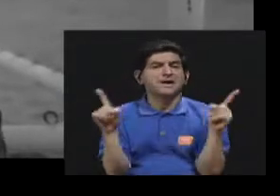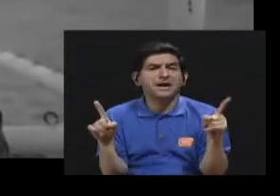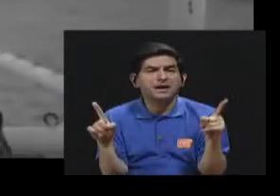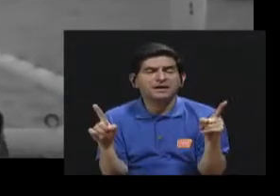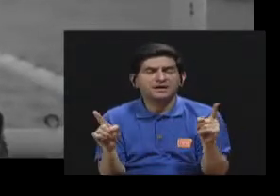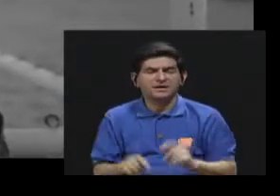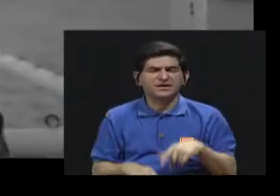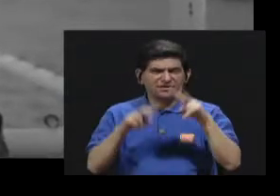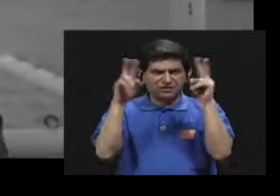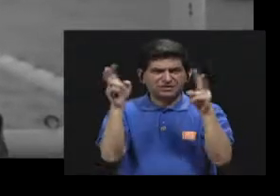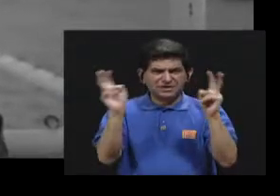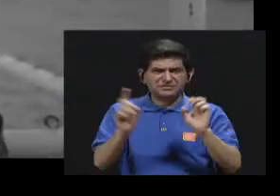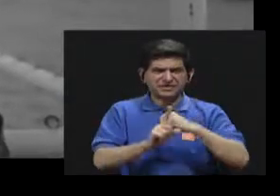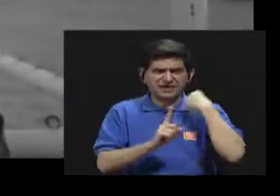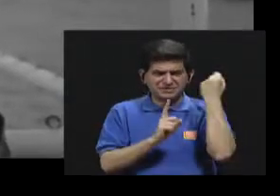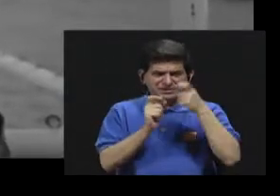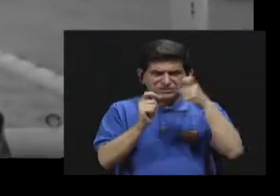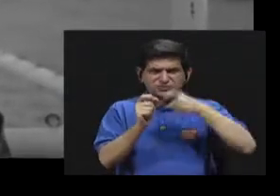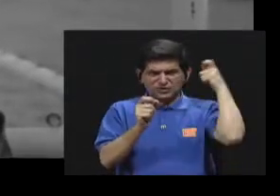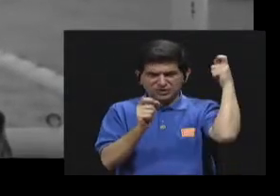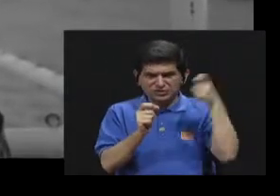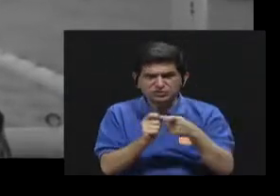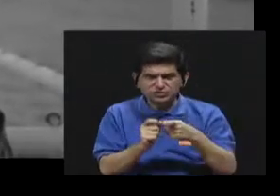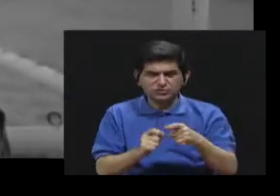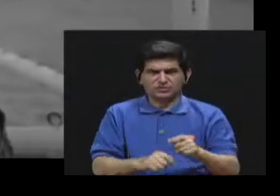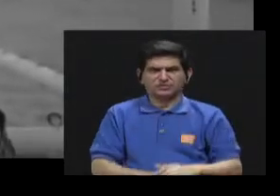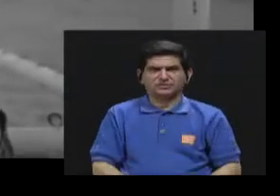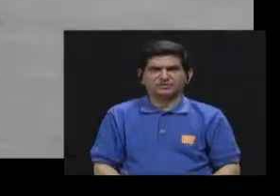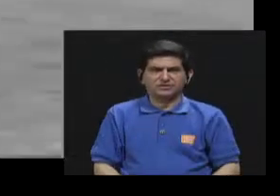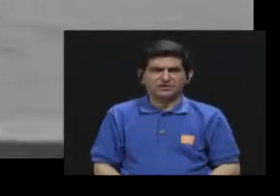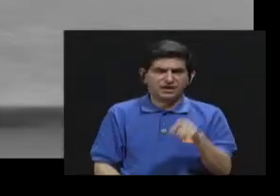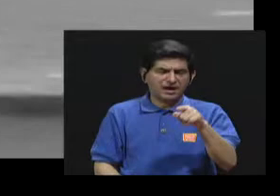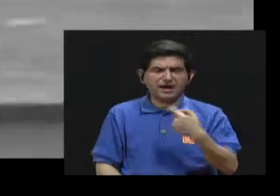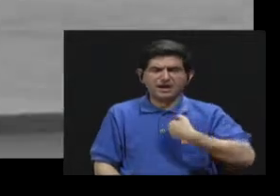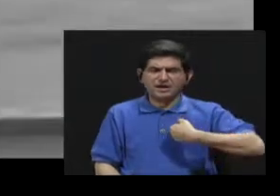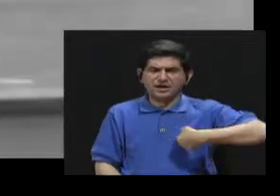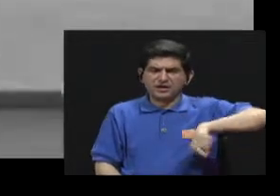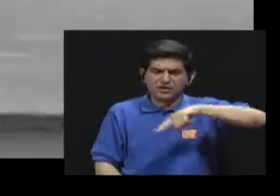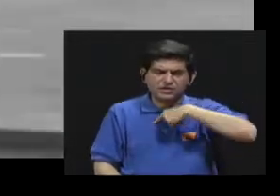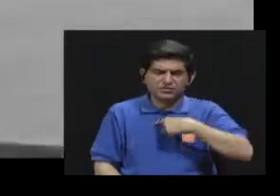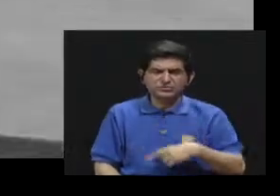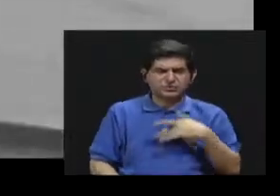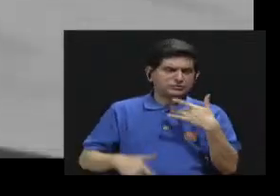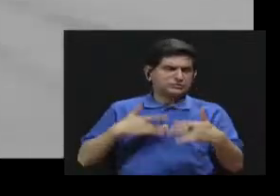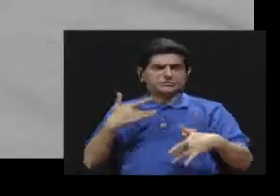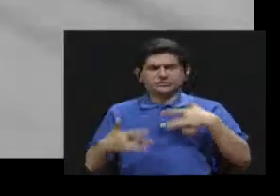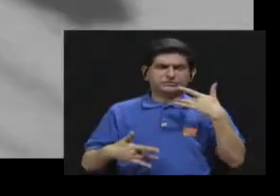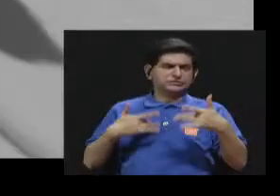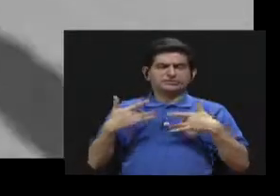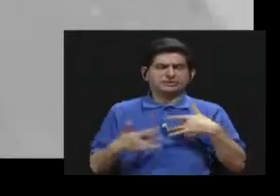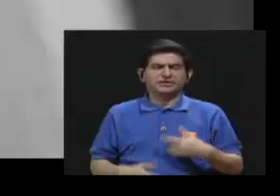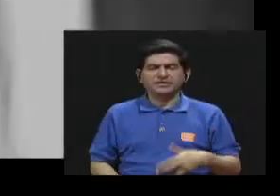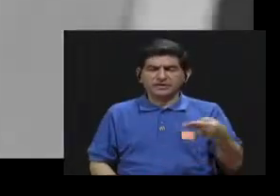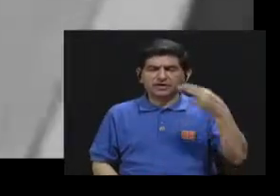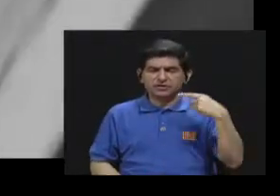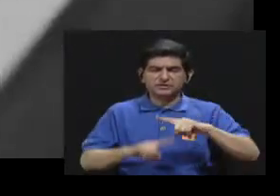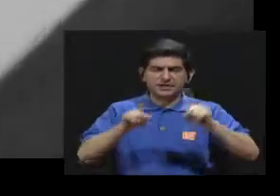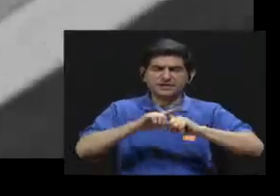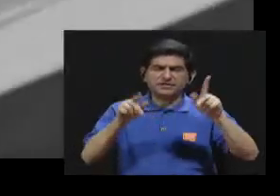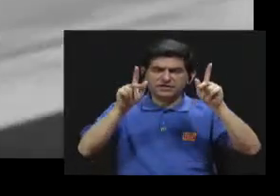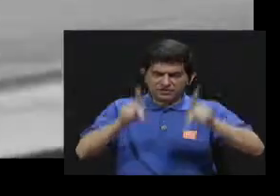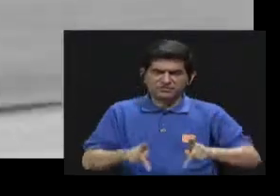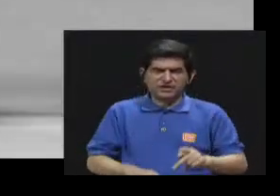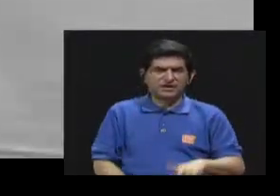pero toda esta temática de situaciones concretas que lo invitan a uno a sensibilizarse con las historias de